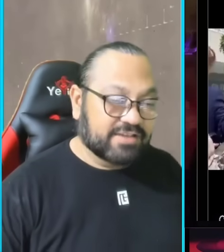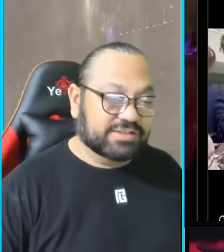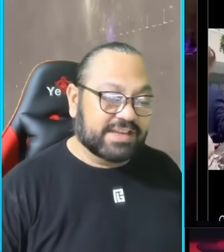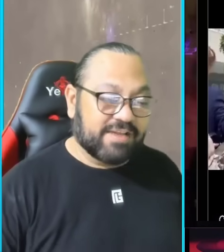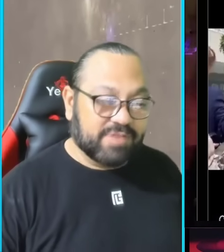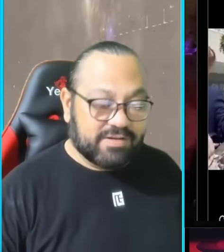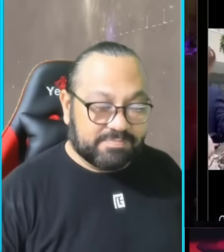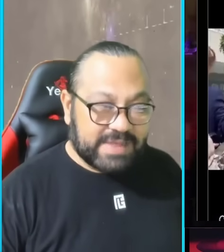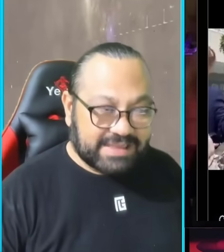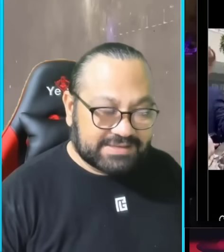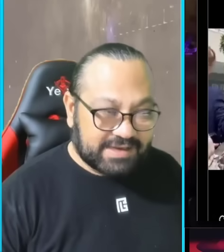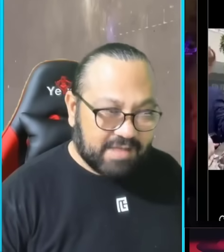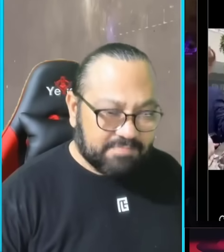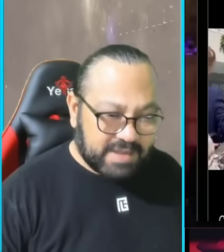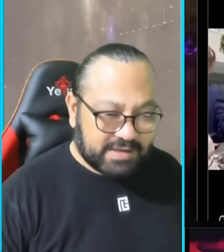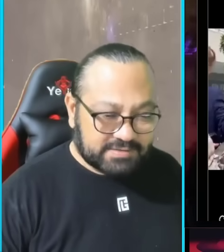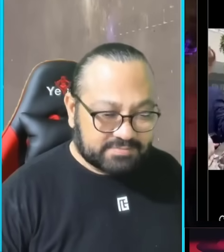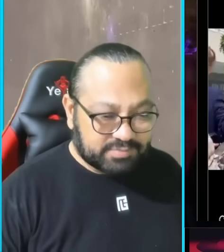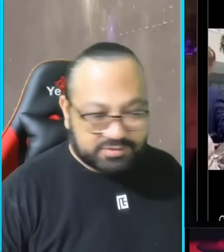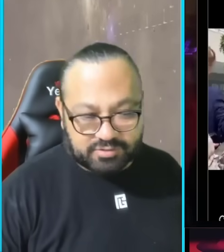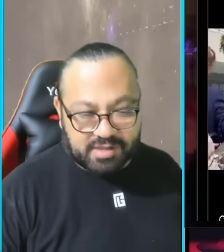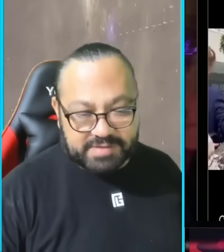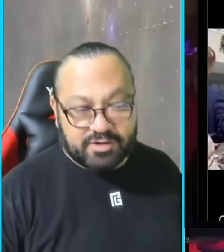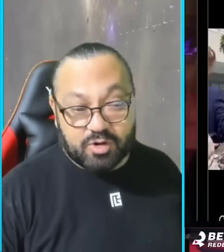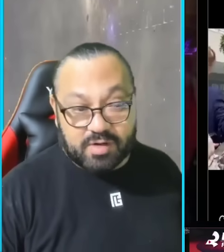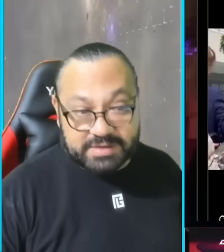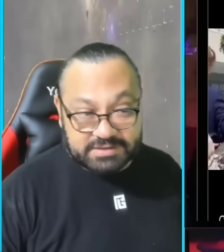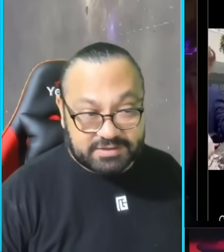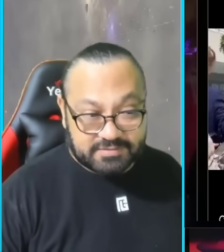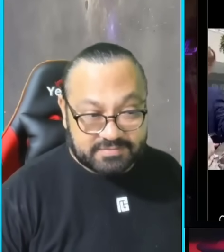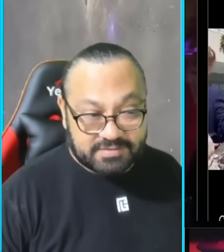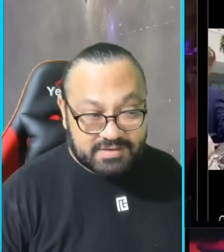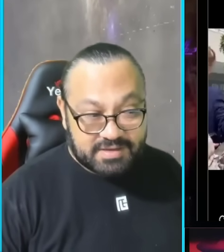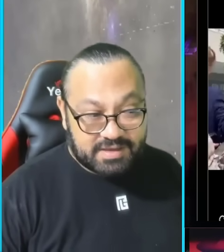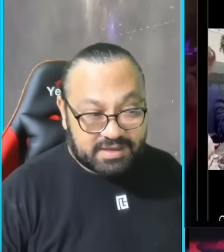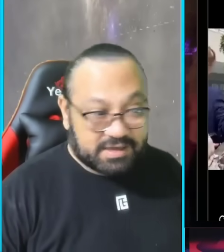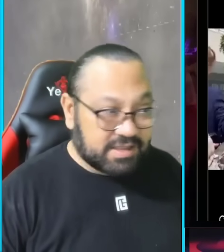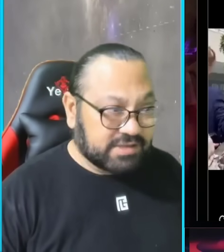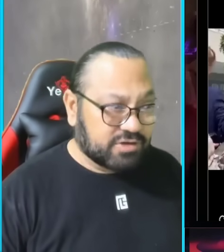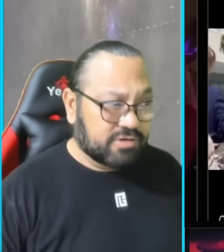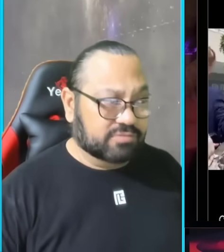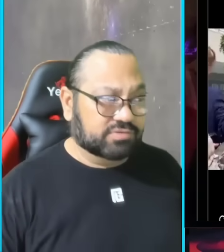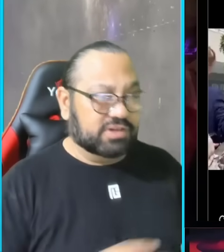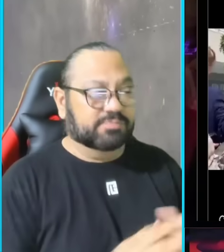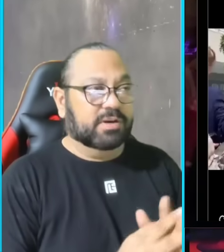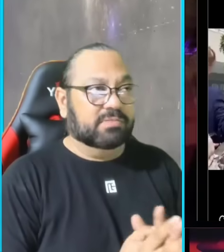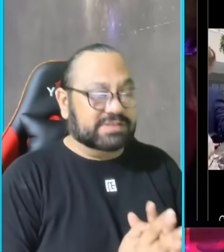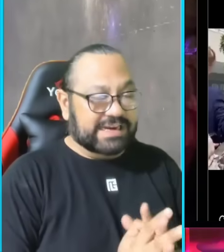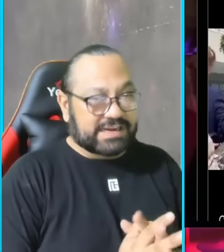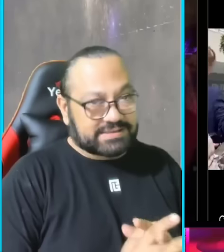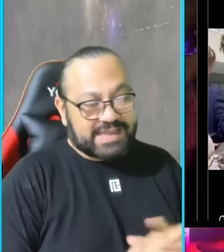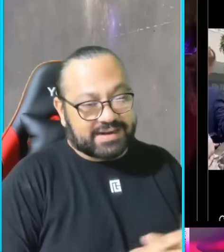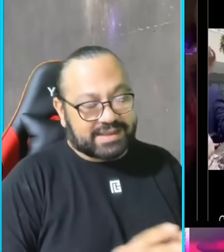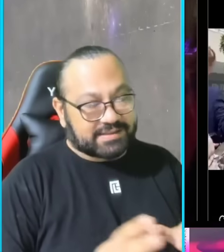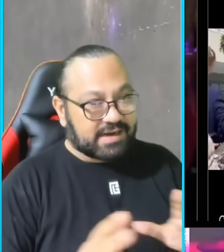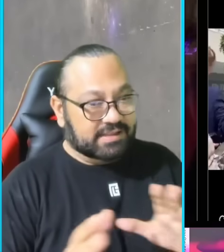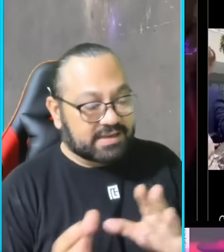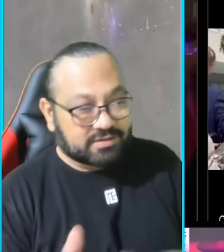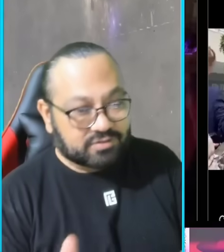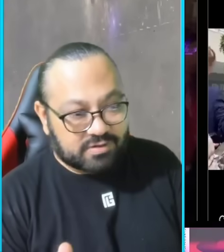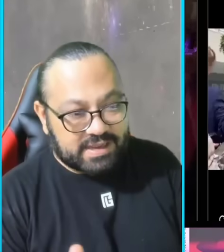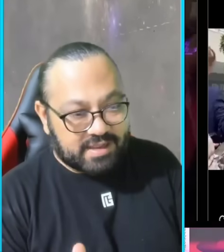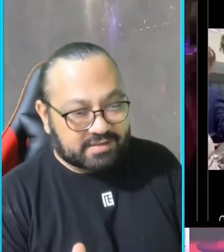Dice que no sería bueno para hacer campañas, pues todavía no lo ha visto. Y de hecho, si nos ponemos a analizar entre